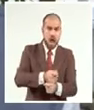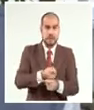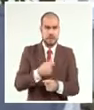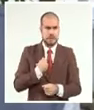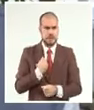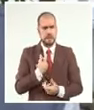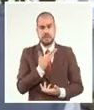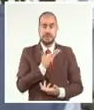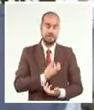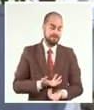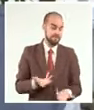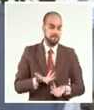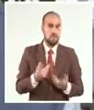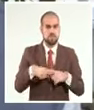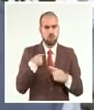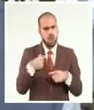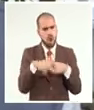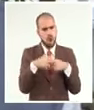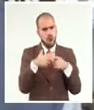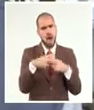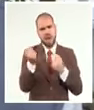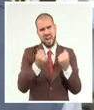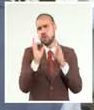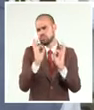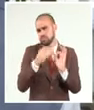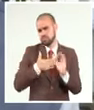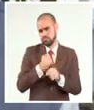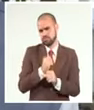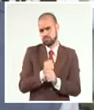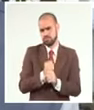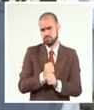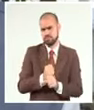realmente yo reparo carros y también